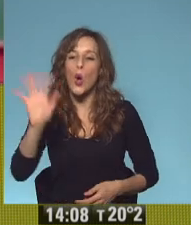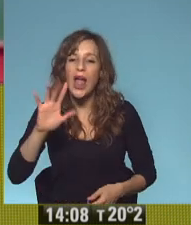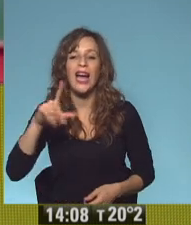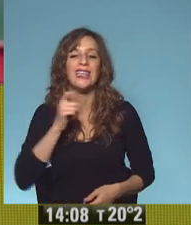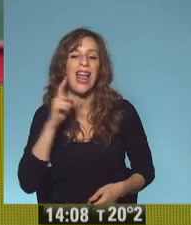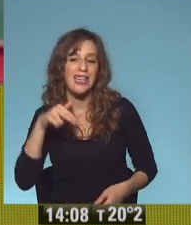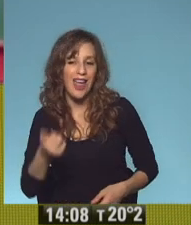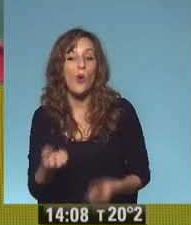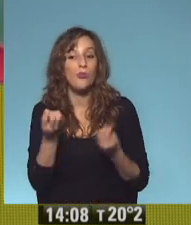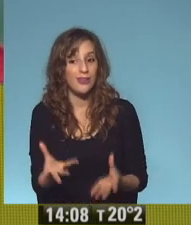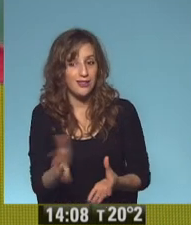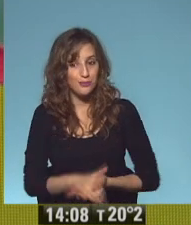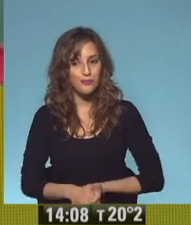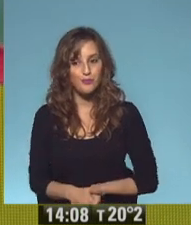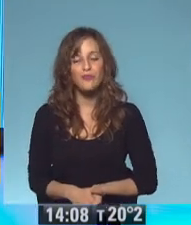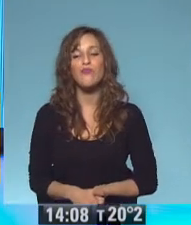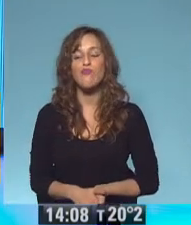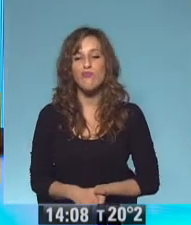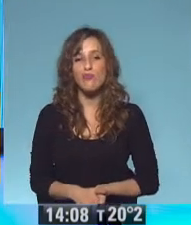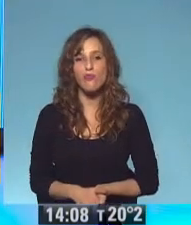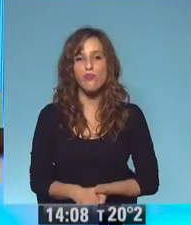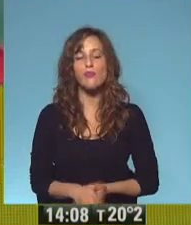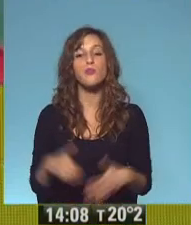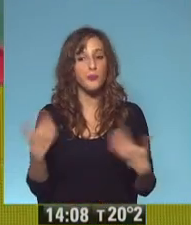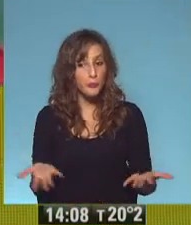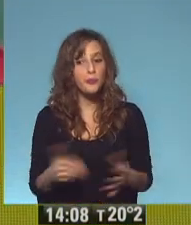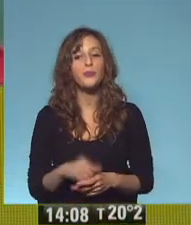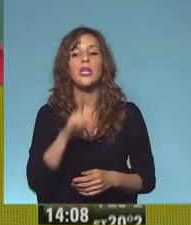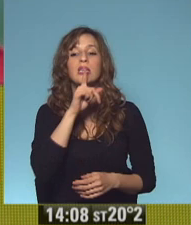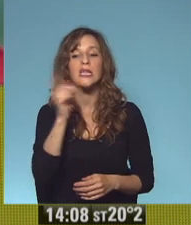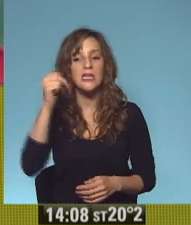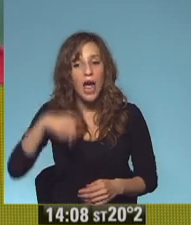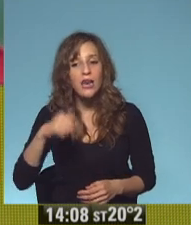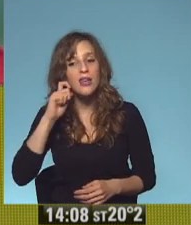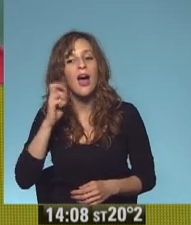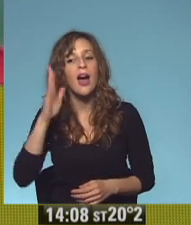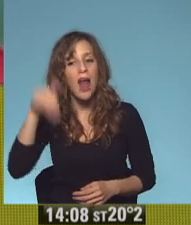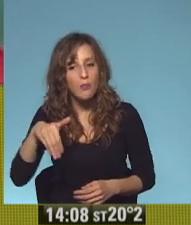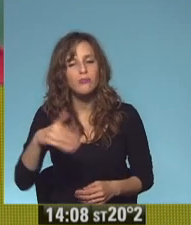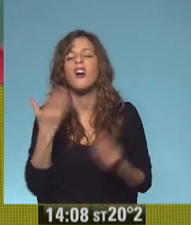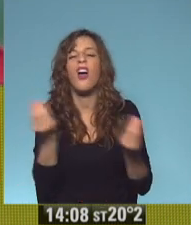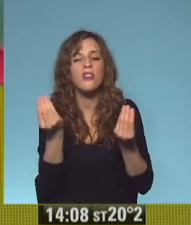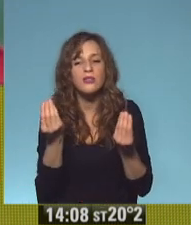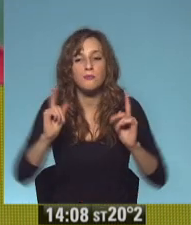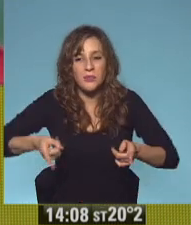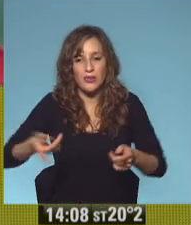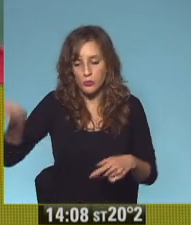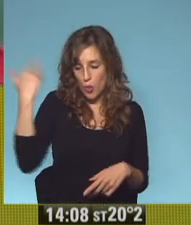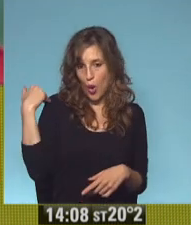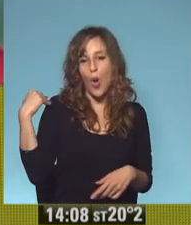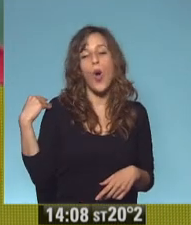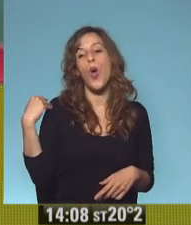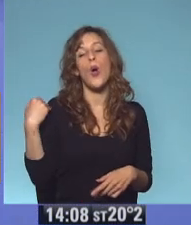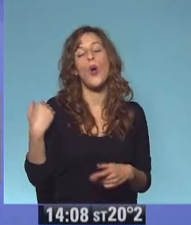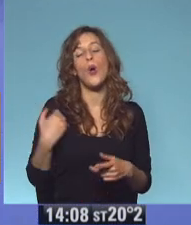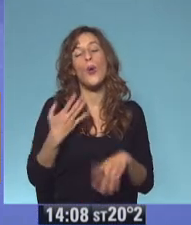¿cómo estás? Recordemos que es el Tangram, ¿no? El Tangram es el rompecabezas chino que hicimos con piezas que podían ser de papel, de madera,